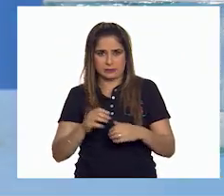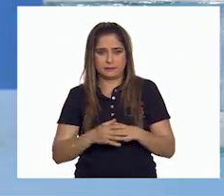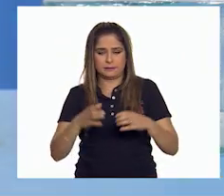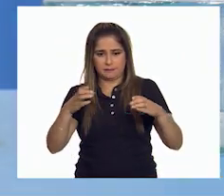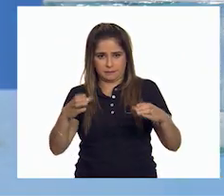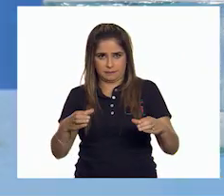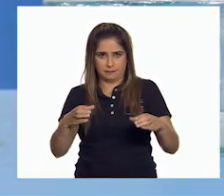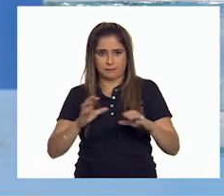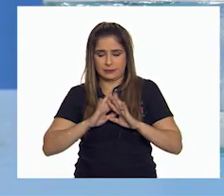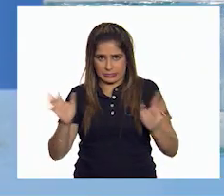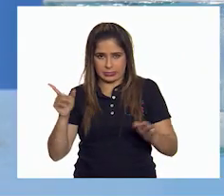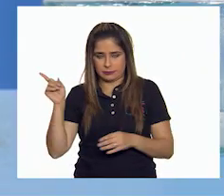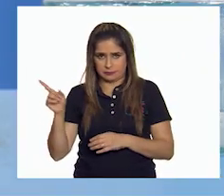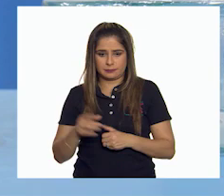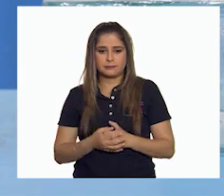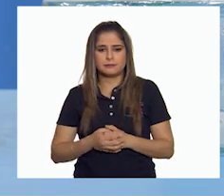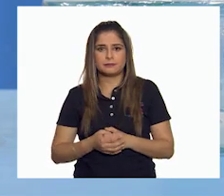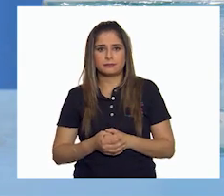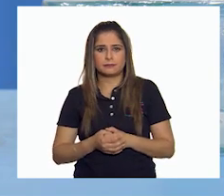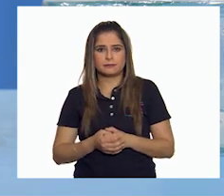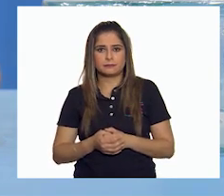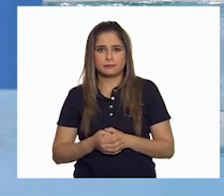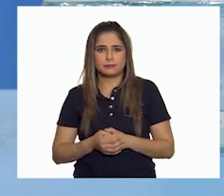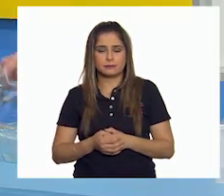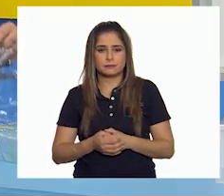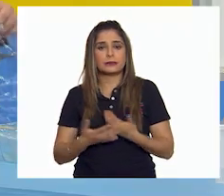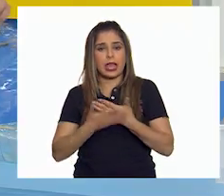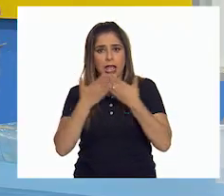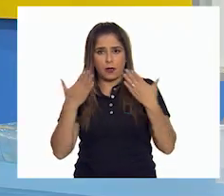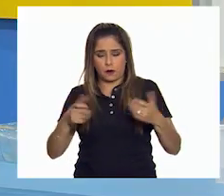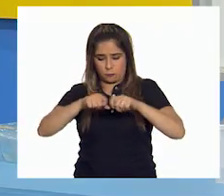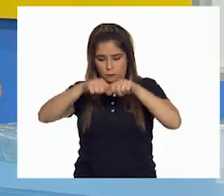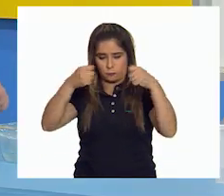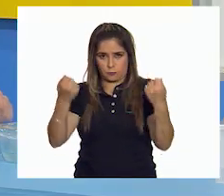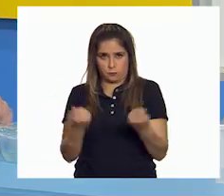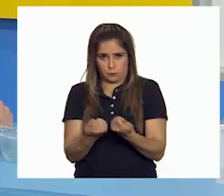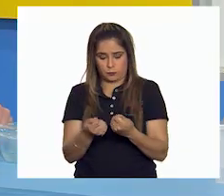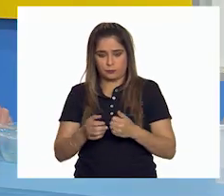en un recipiente, ya lo tenemos. Sí. Ahora vamos a taparlo.